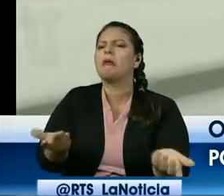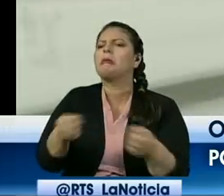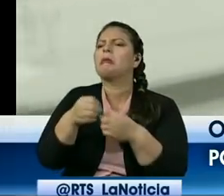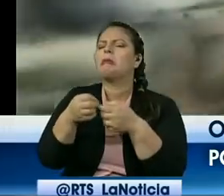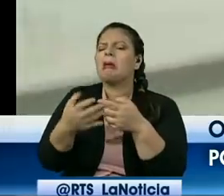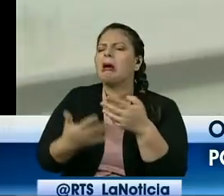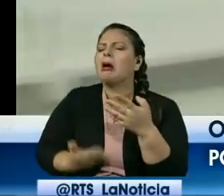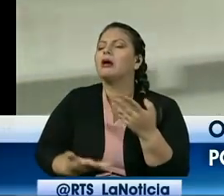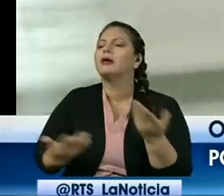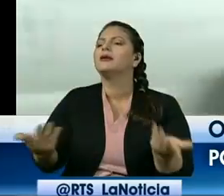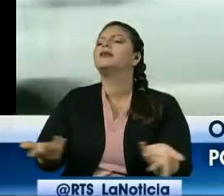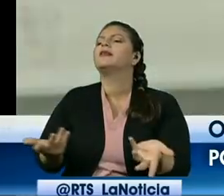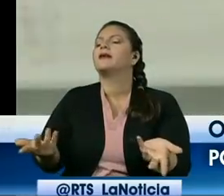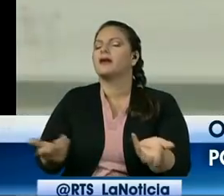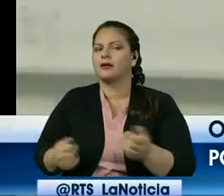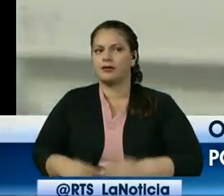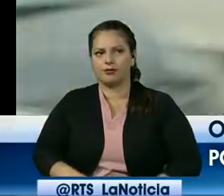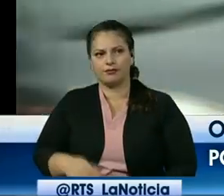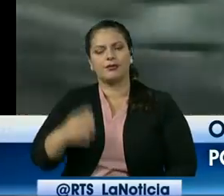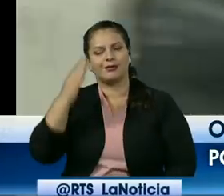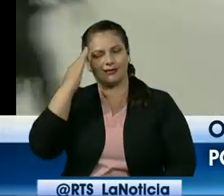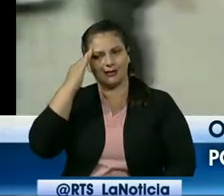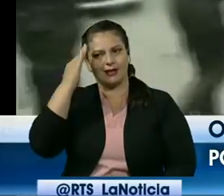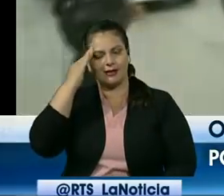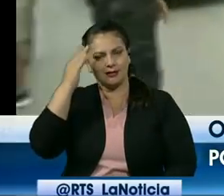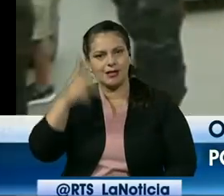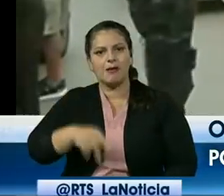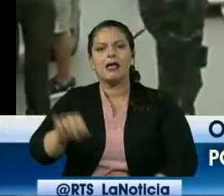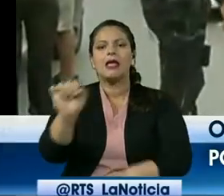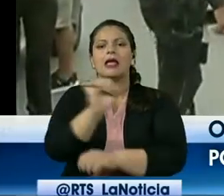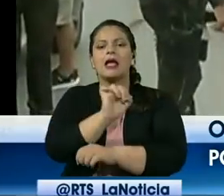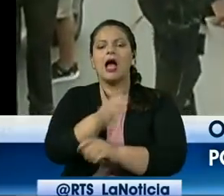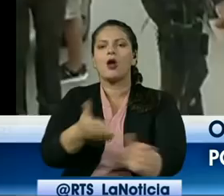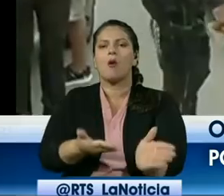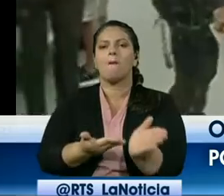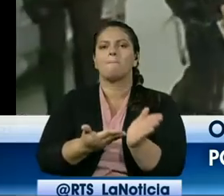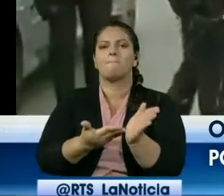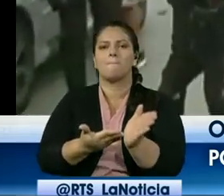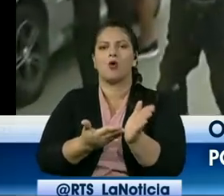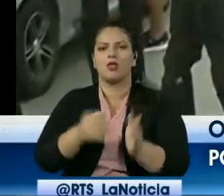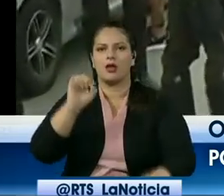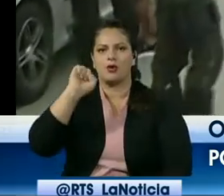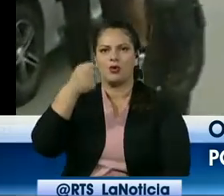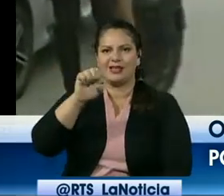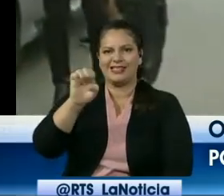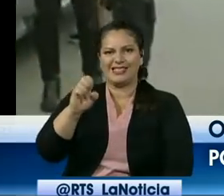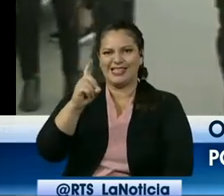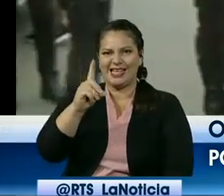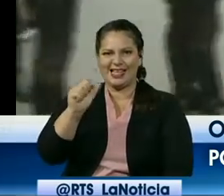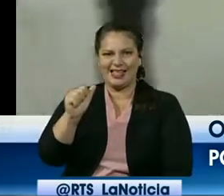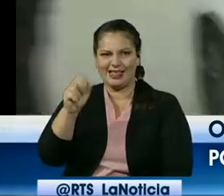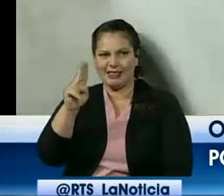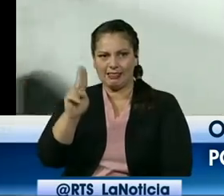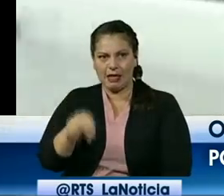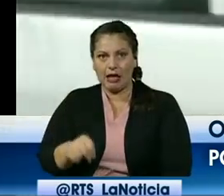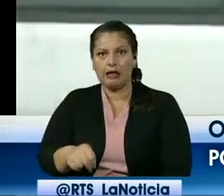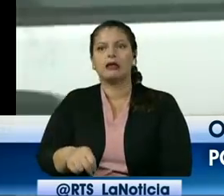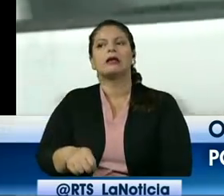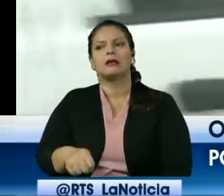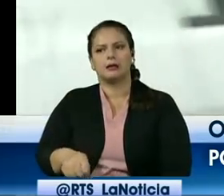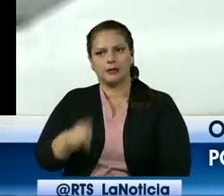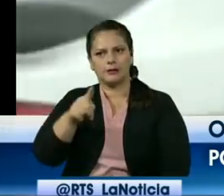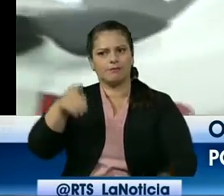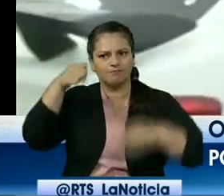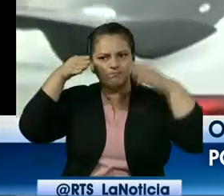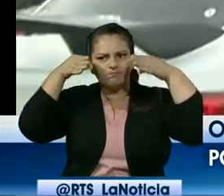coinciden en tipos de vehículos tipo sedán, con vidrios oscuros, con más de dos ocupantes. Eso merma el hecho de